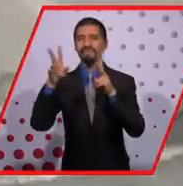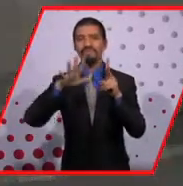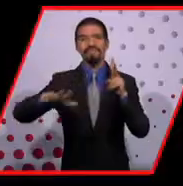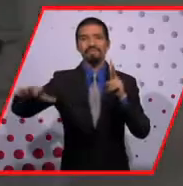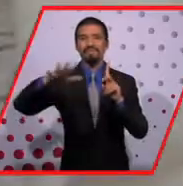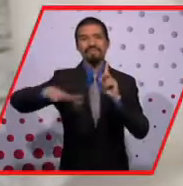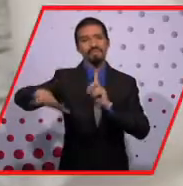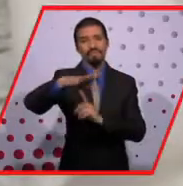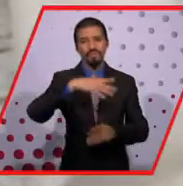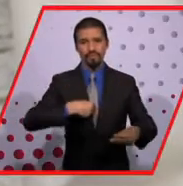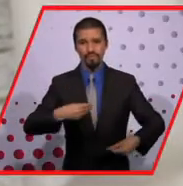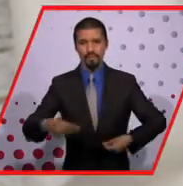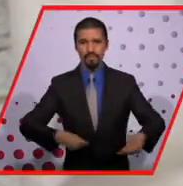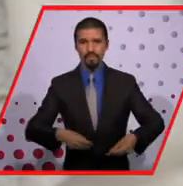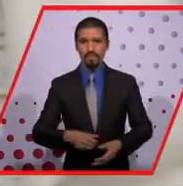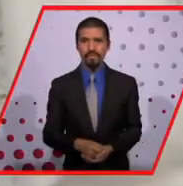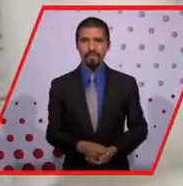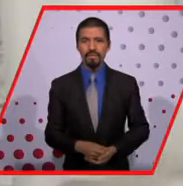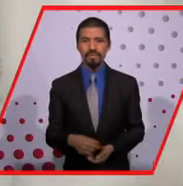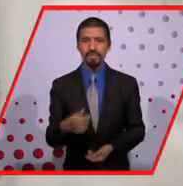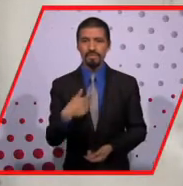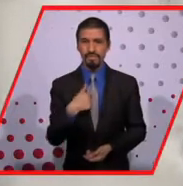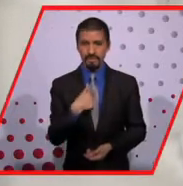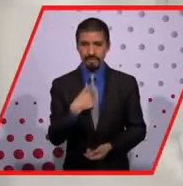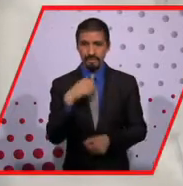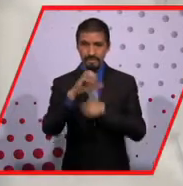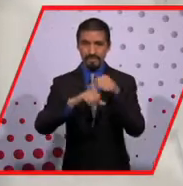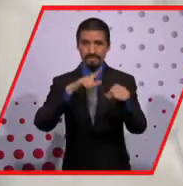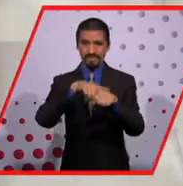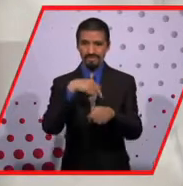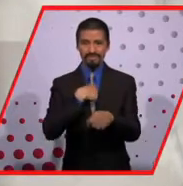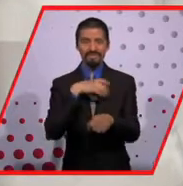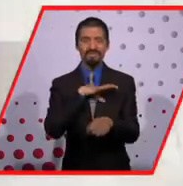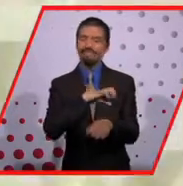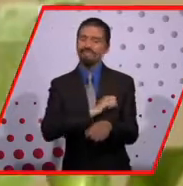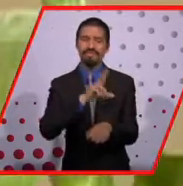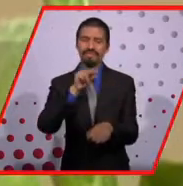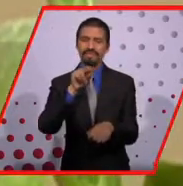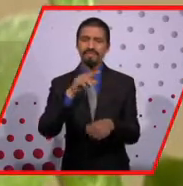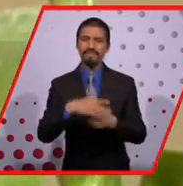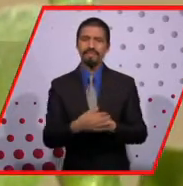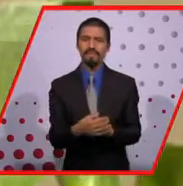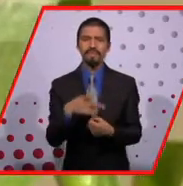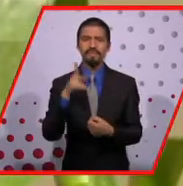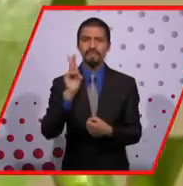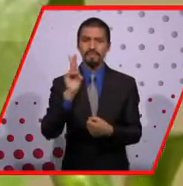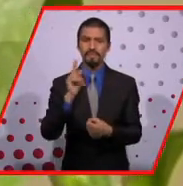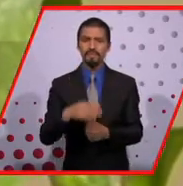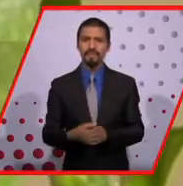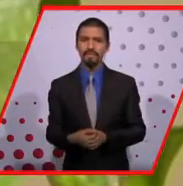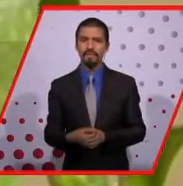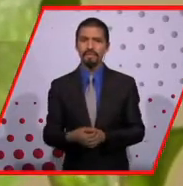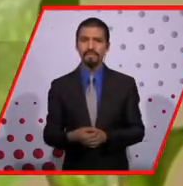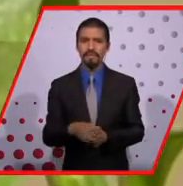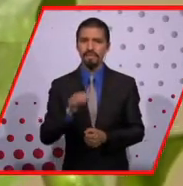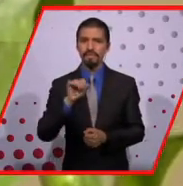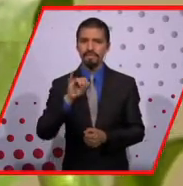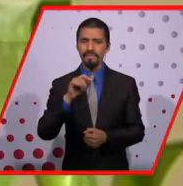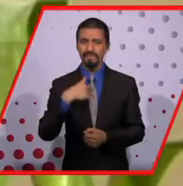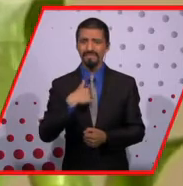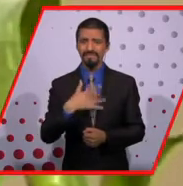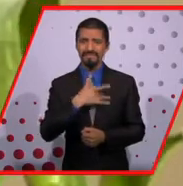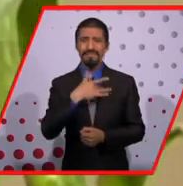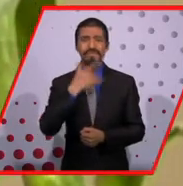los alrededores. Yo no soy muy amante de los animalitos, le aclaro, pero sí se siente